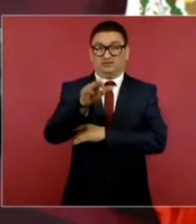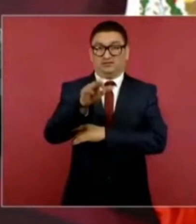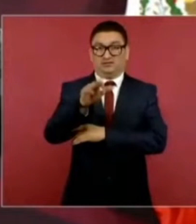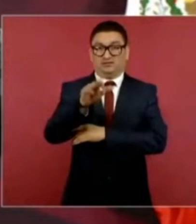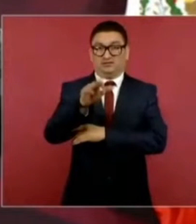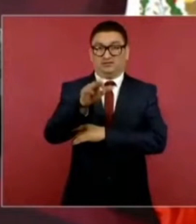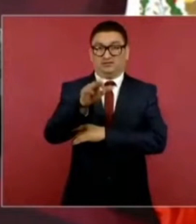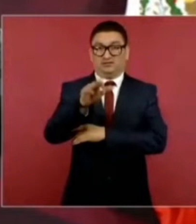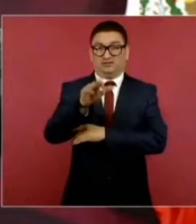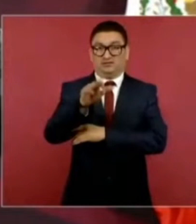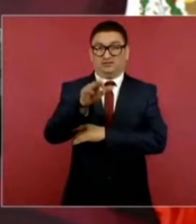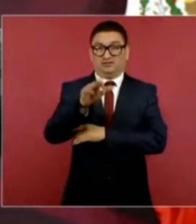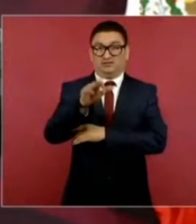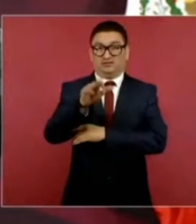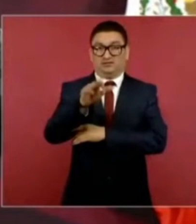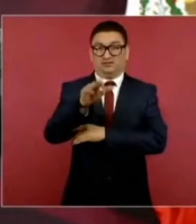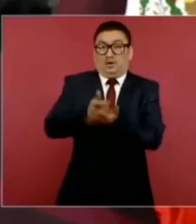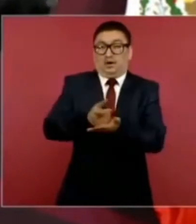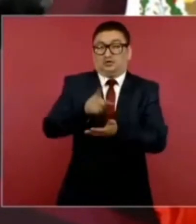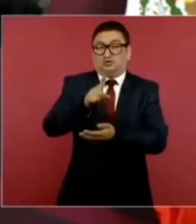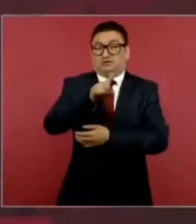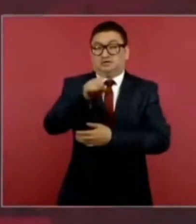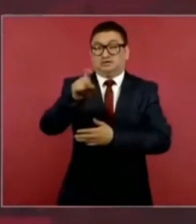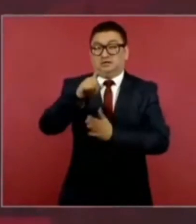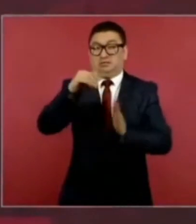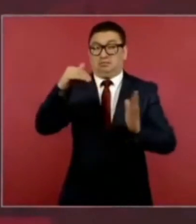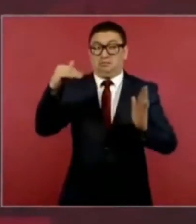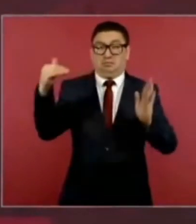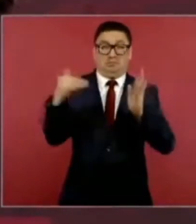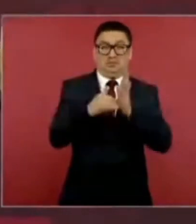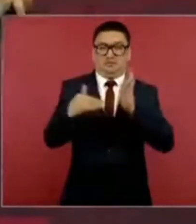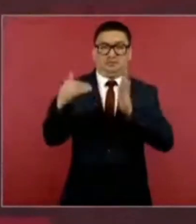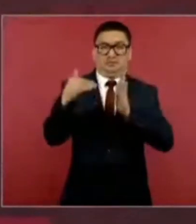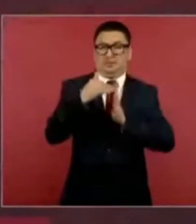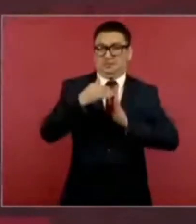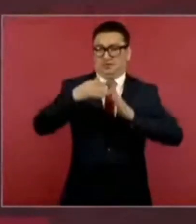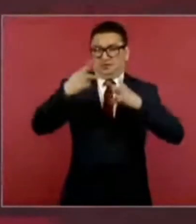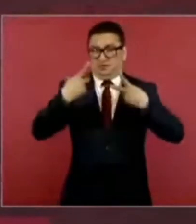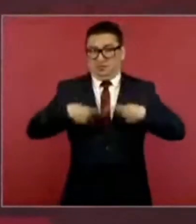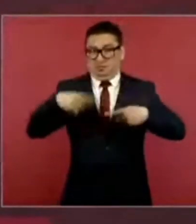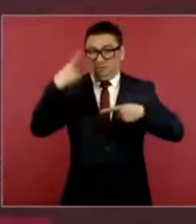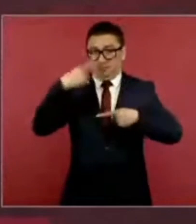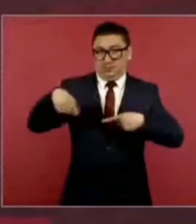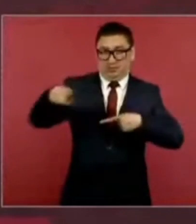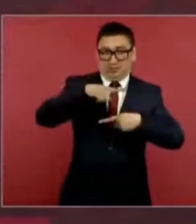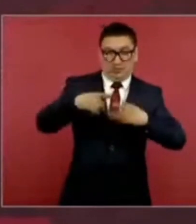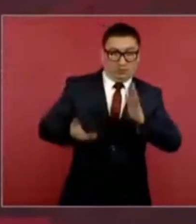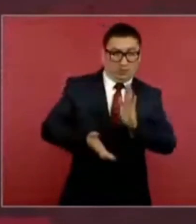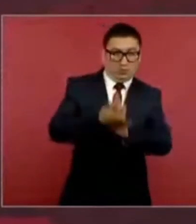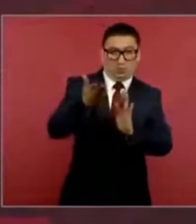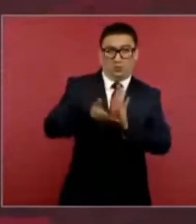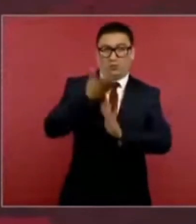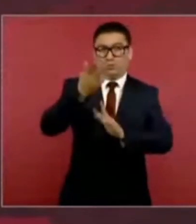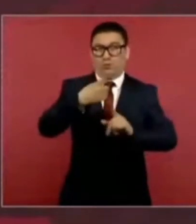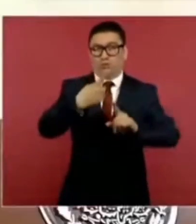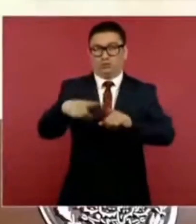se pagaron 100,000 millones a contratistas